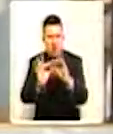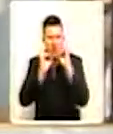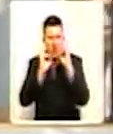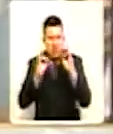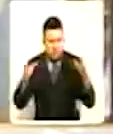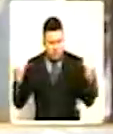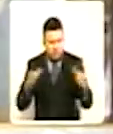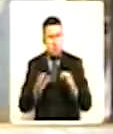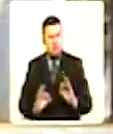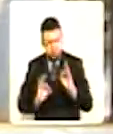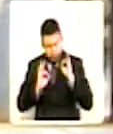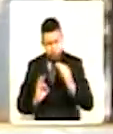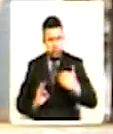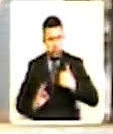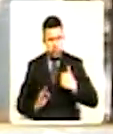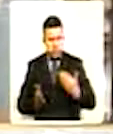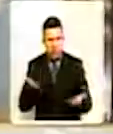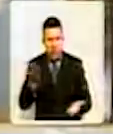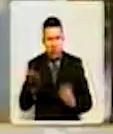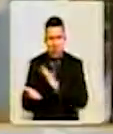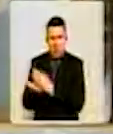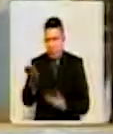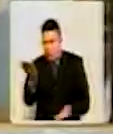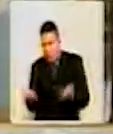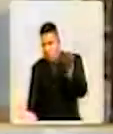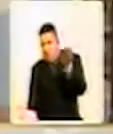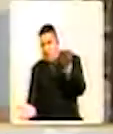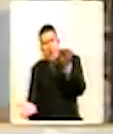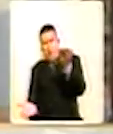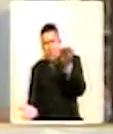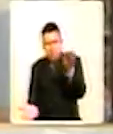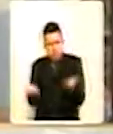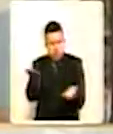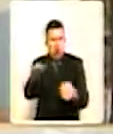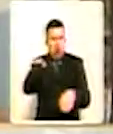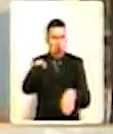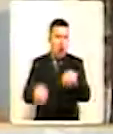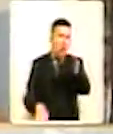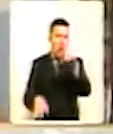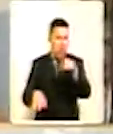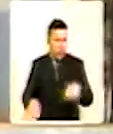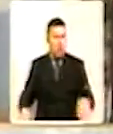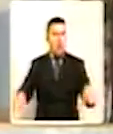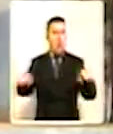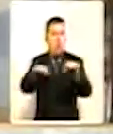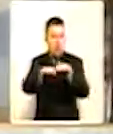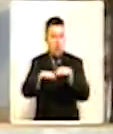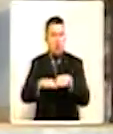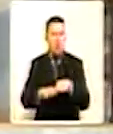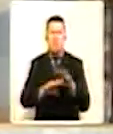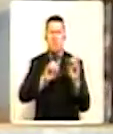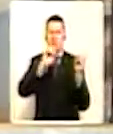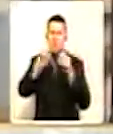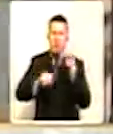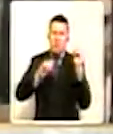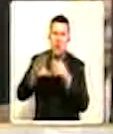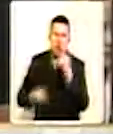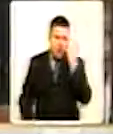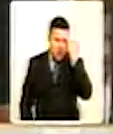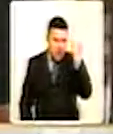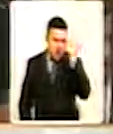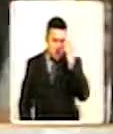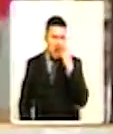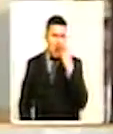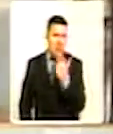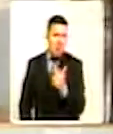garantías de equilibrio y a ofrecer garantías de imparcialidad y a desechar esas